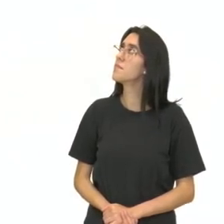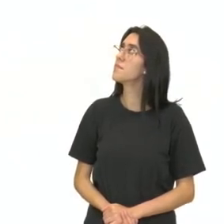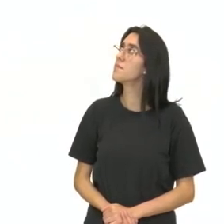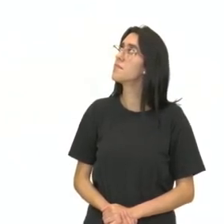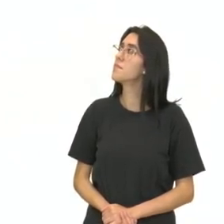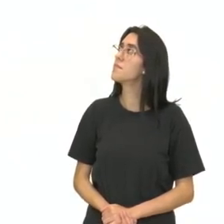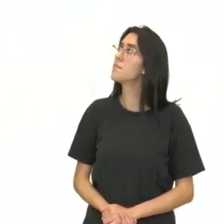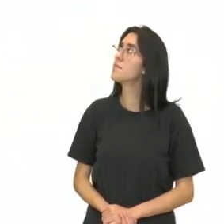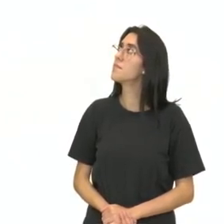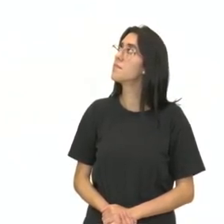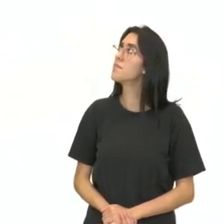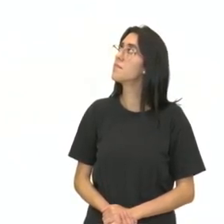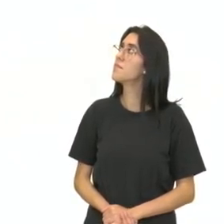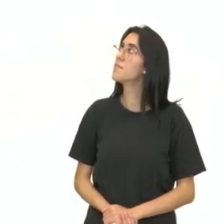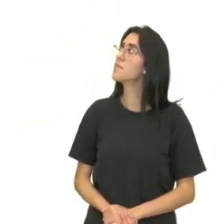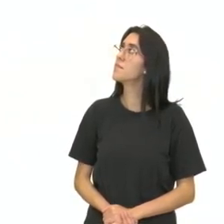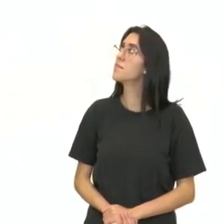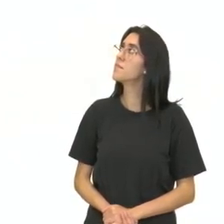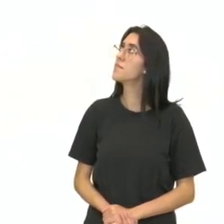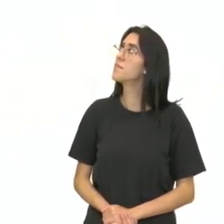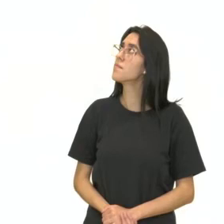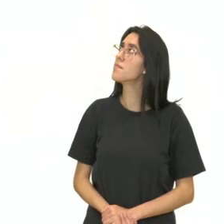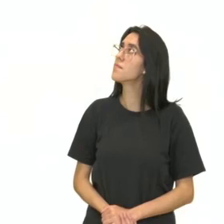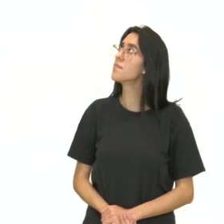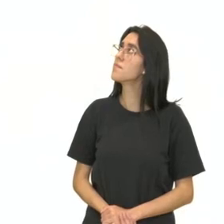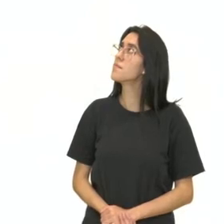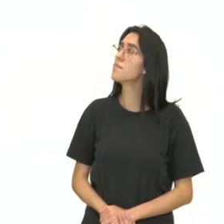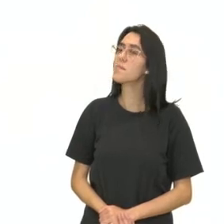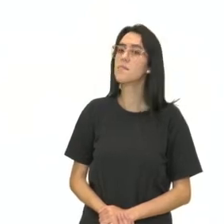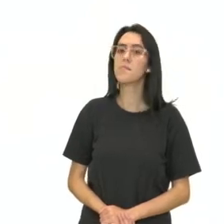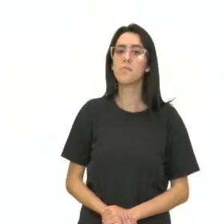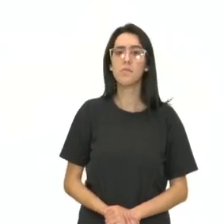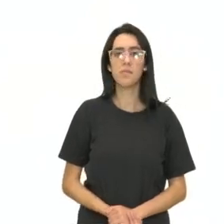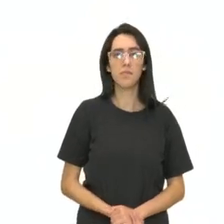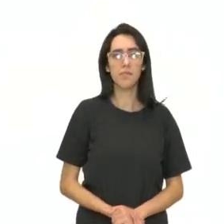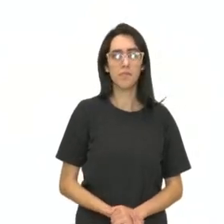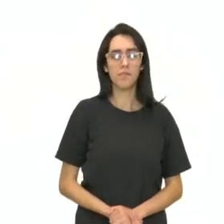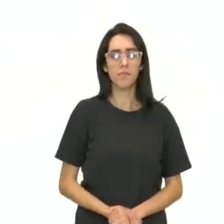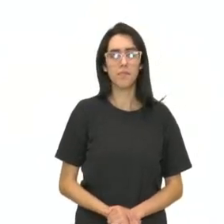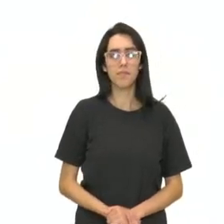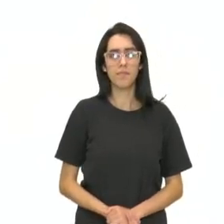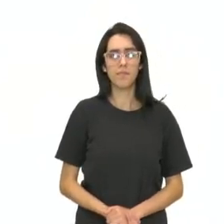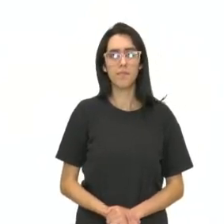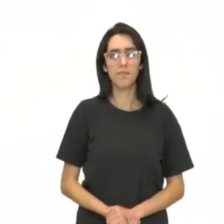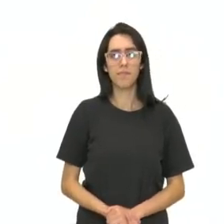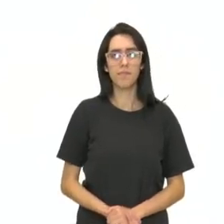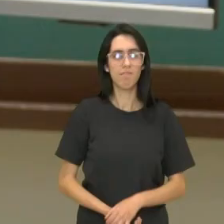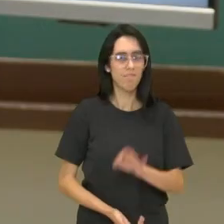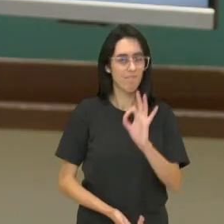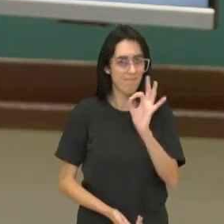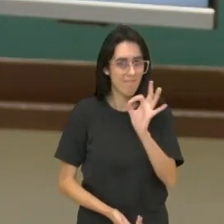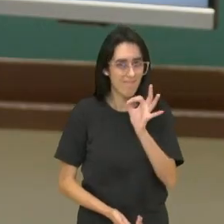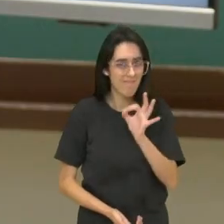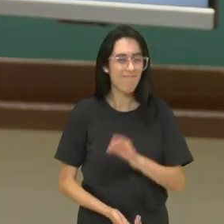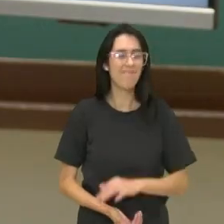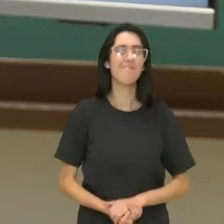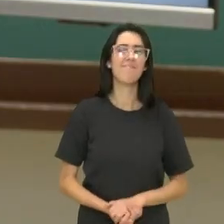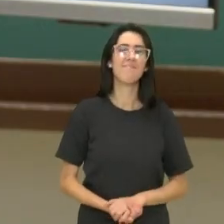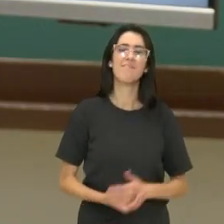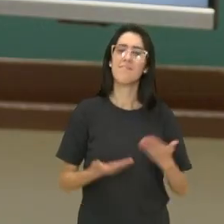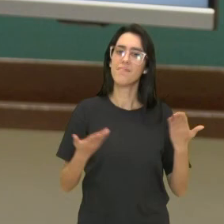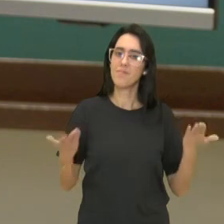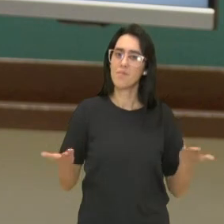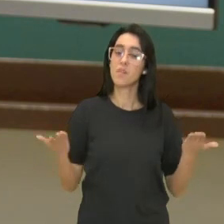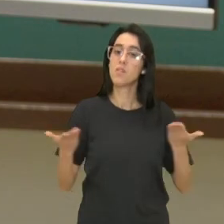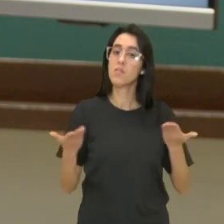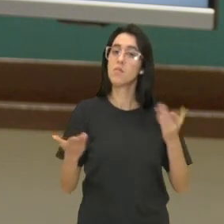es famoso por un anuncio de una agencia de viaje. Certo, chicos e chicas?